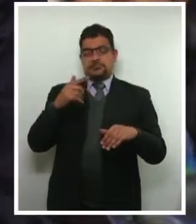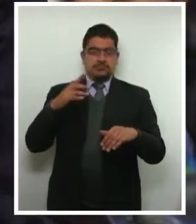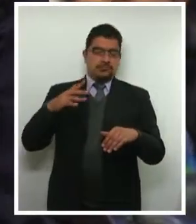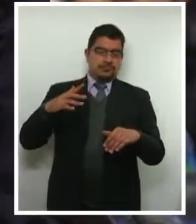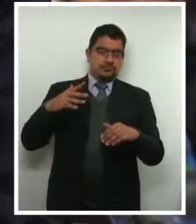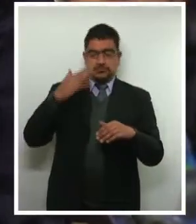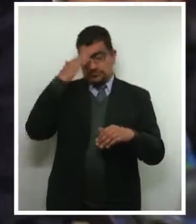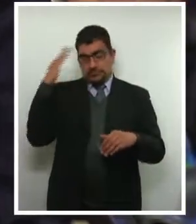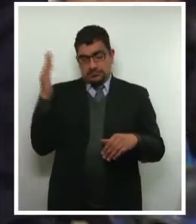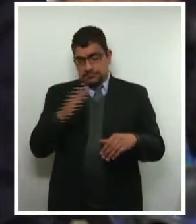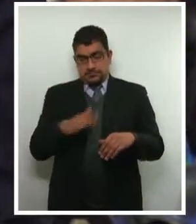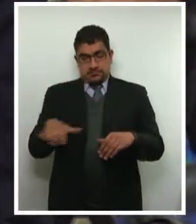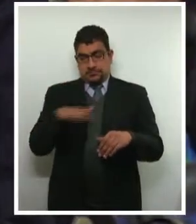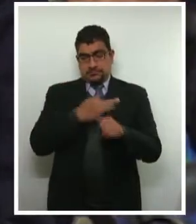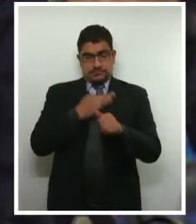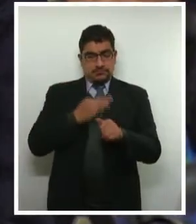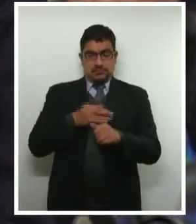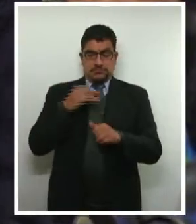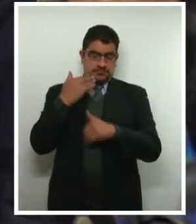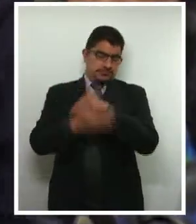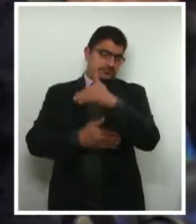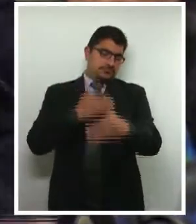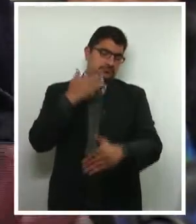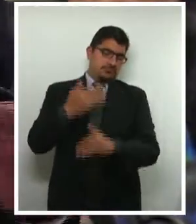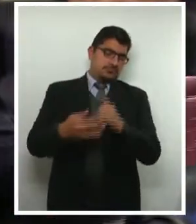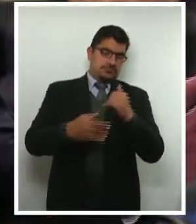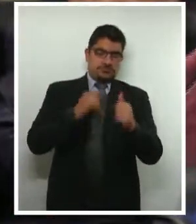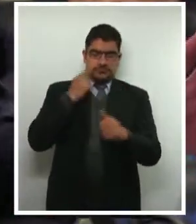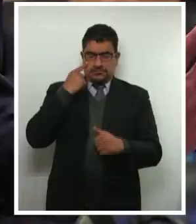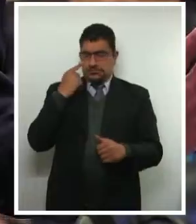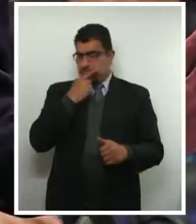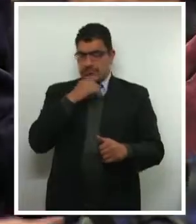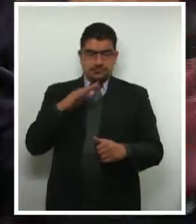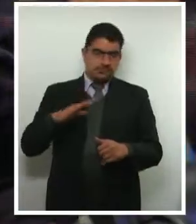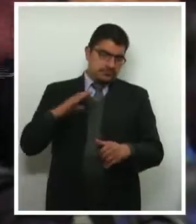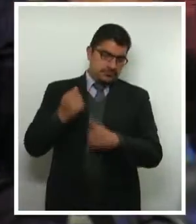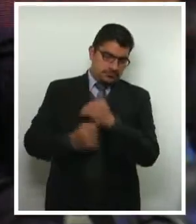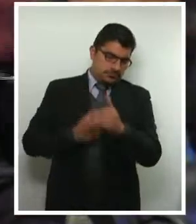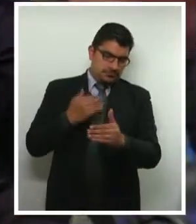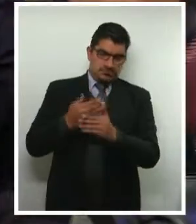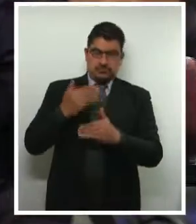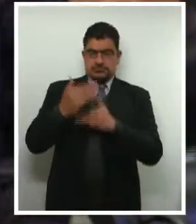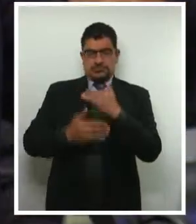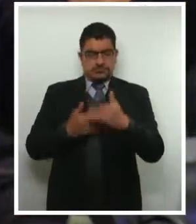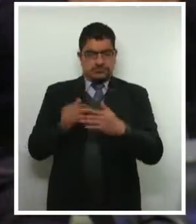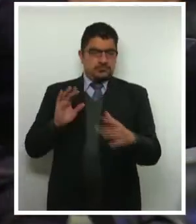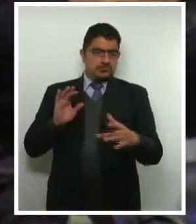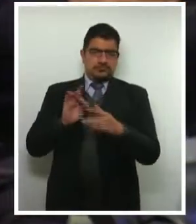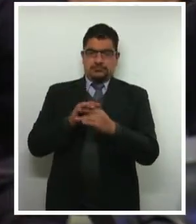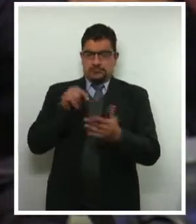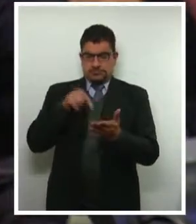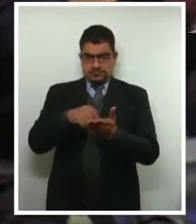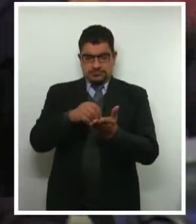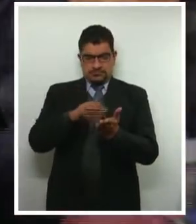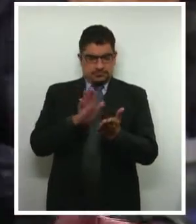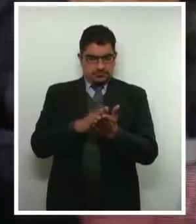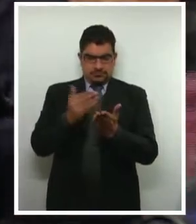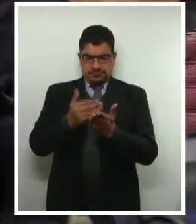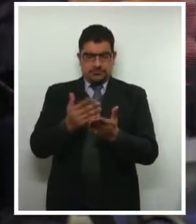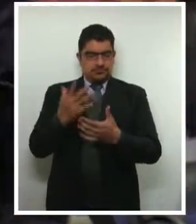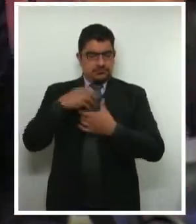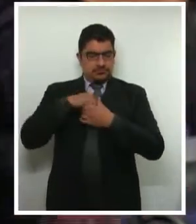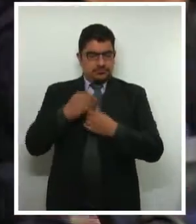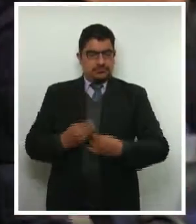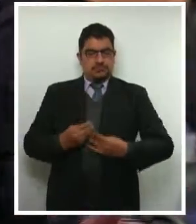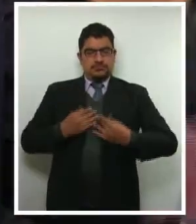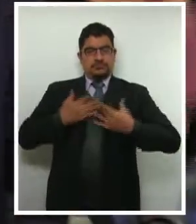ciudad que siempre ha luchado. Estamos absolutamente de acuerdo en que ese es el espíritu